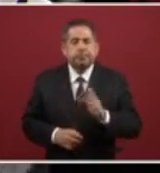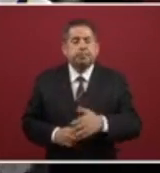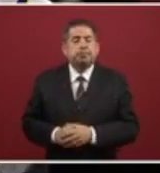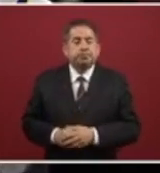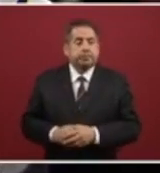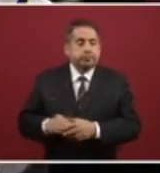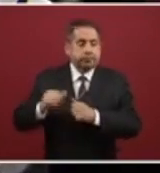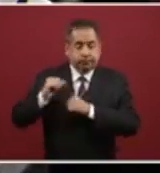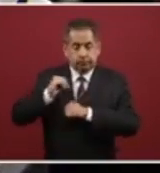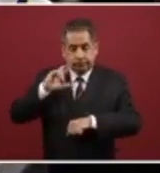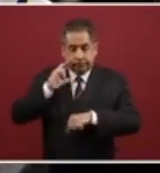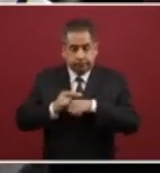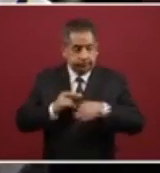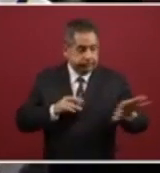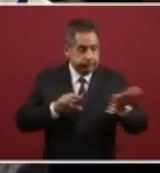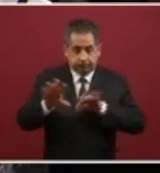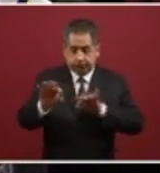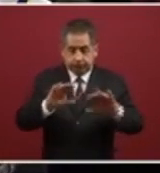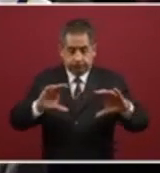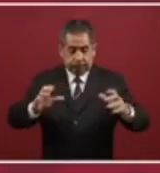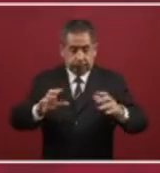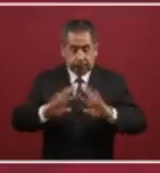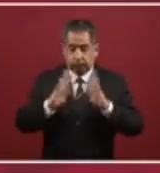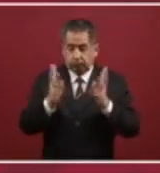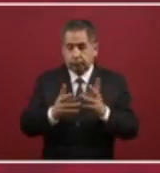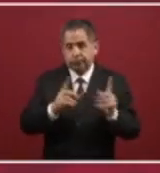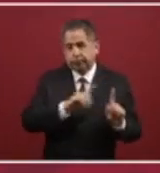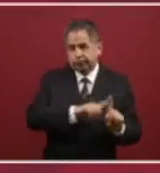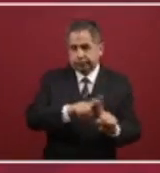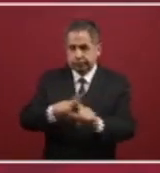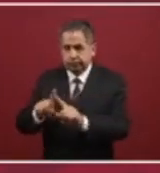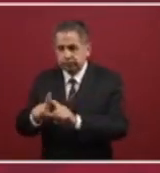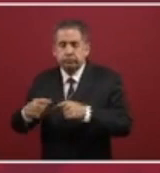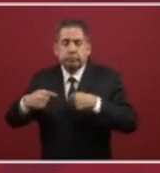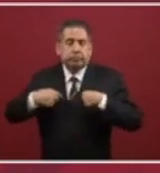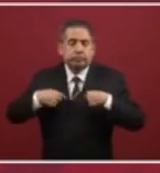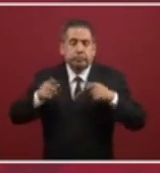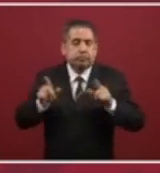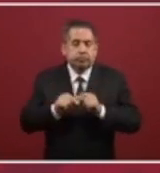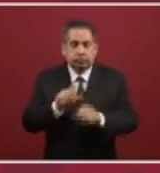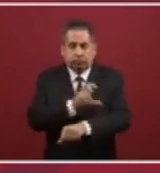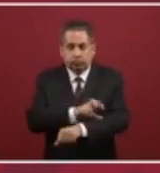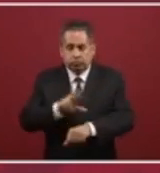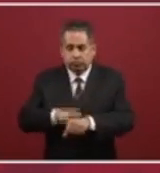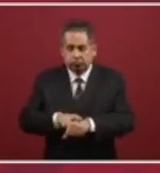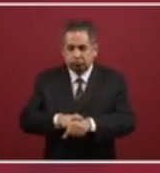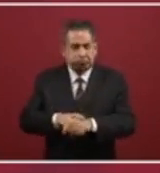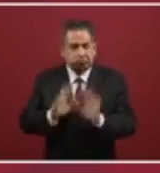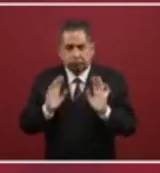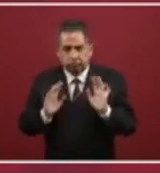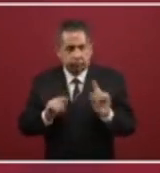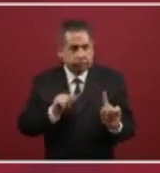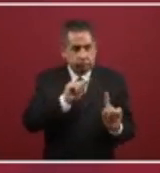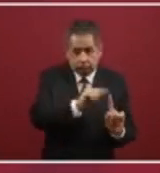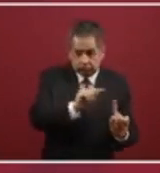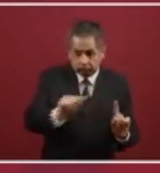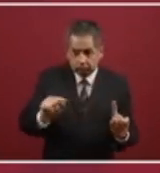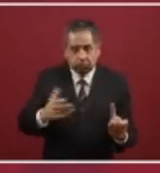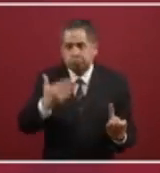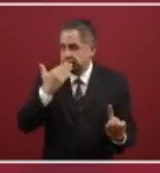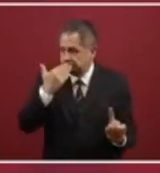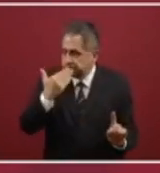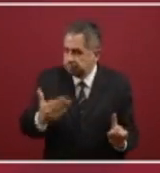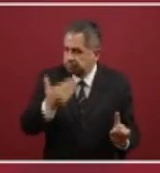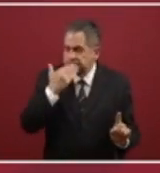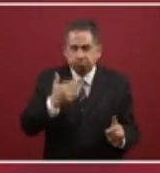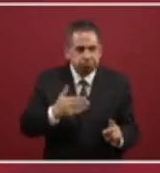comisión intersecretarial. Simplemente ahí me toca una función de coordinación. He encontrado una respuesta muy, muy amplia por parte